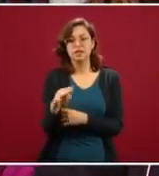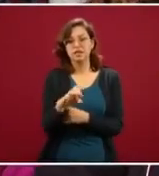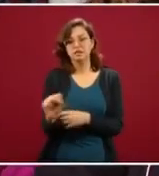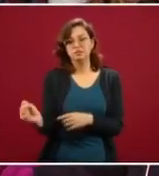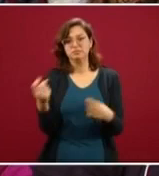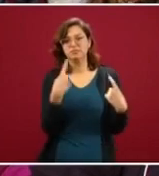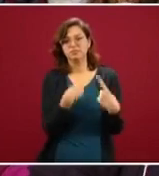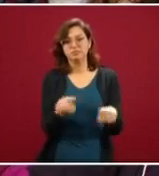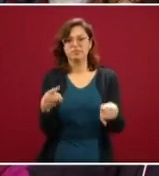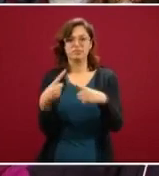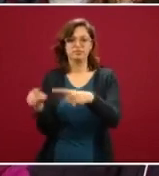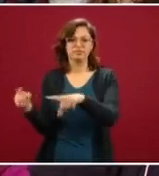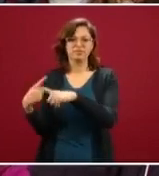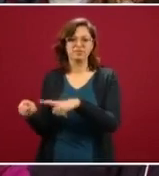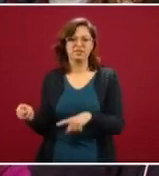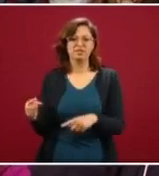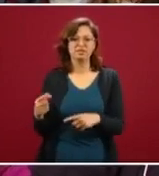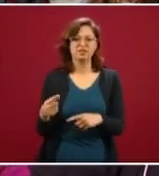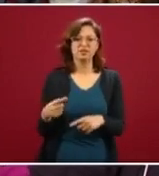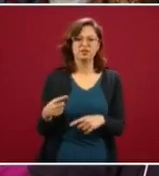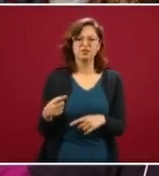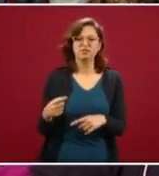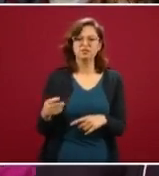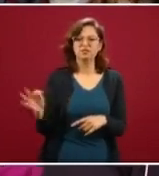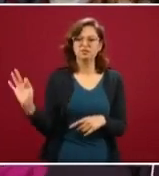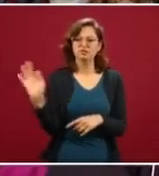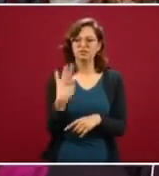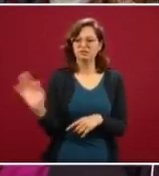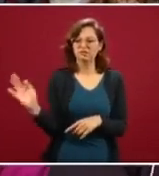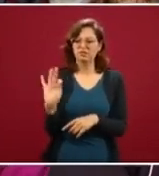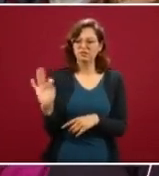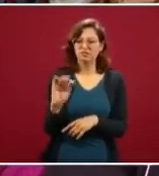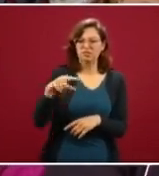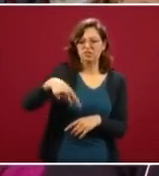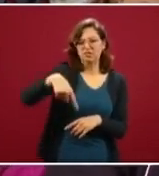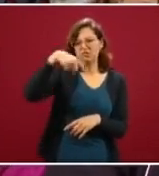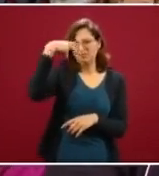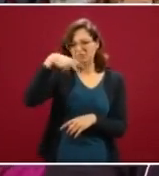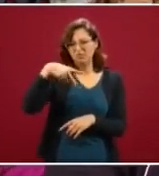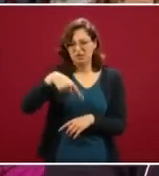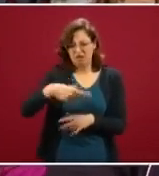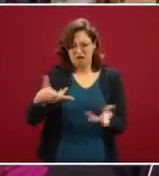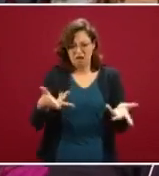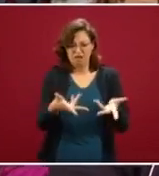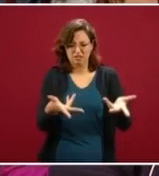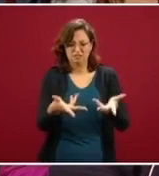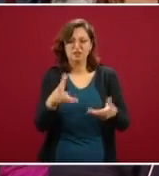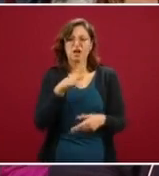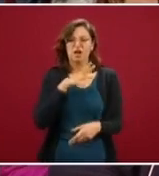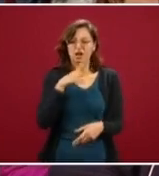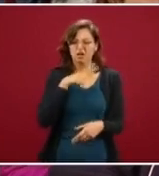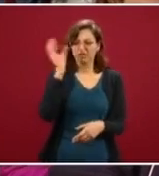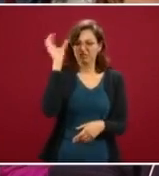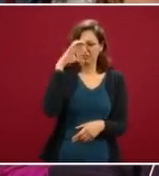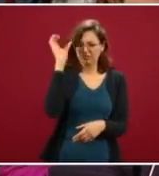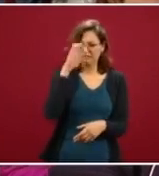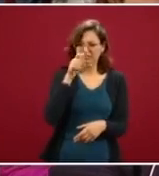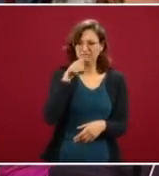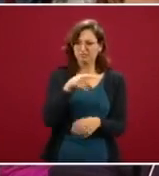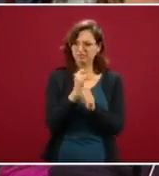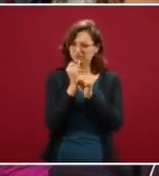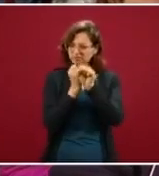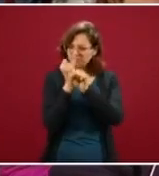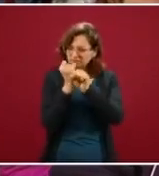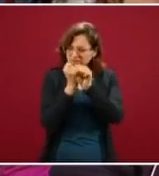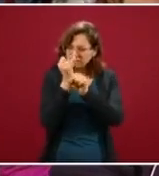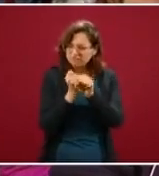etcétera. También podría ser que aquí en México se produzcan los medicamentos. Hay científicos, hay investigadores